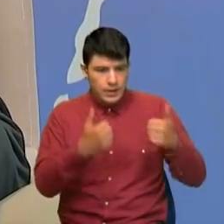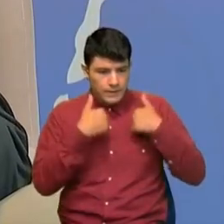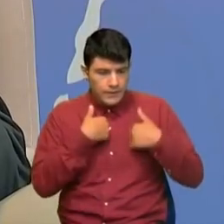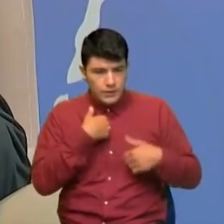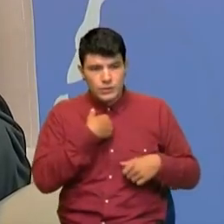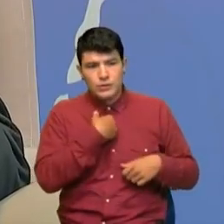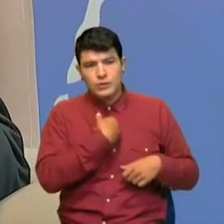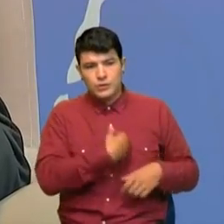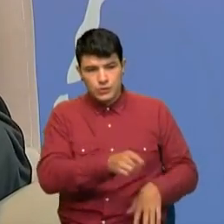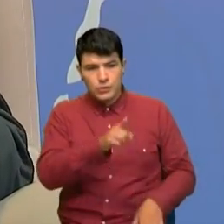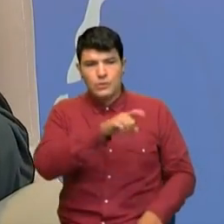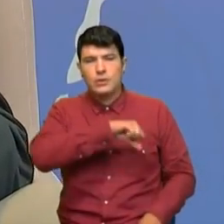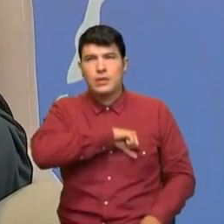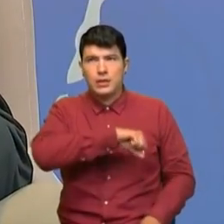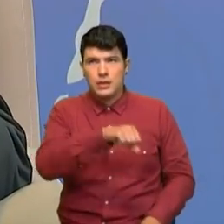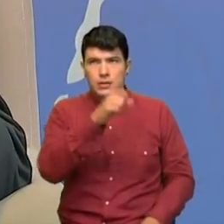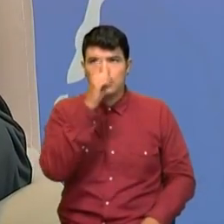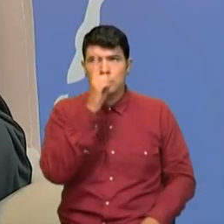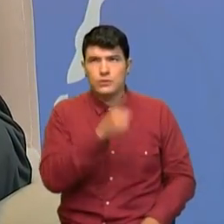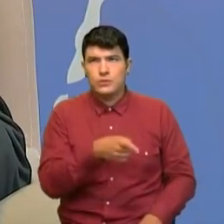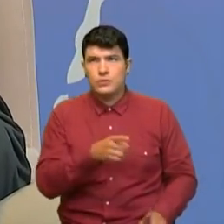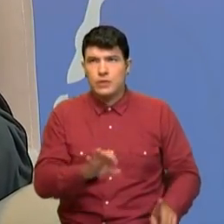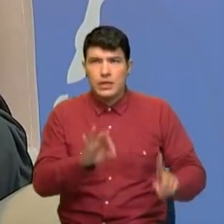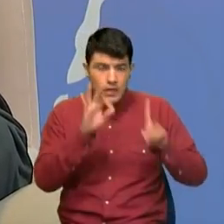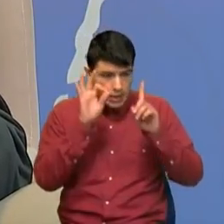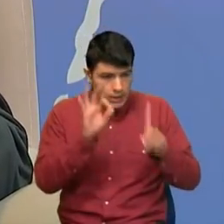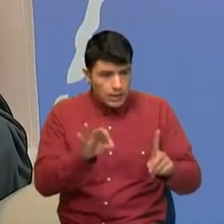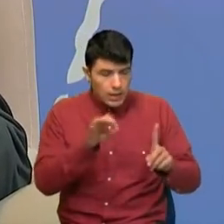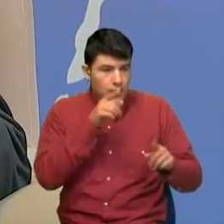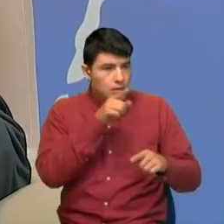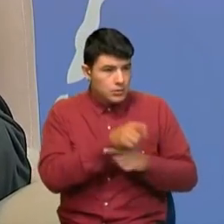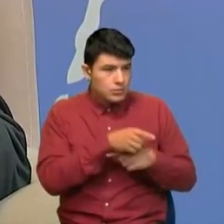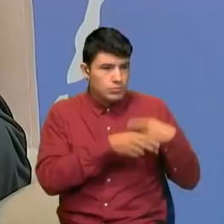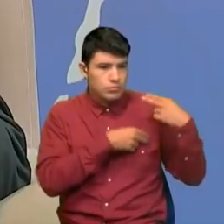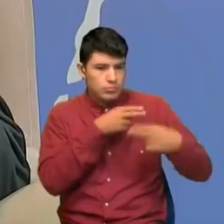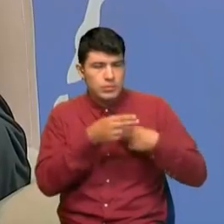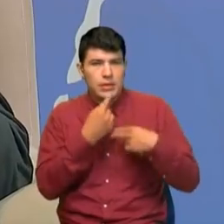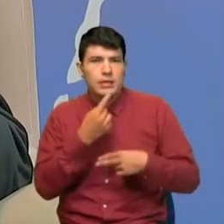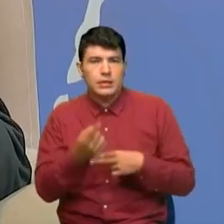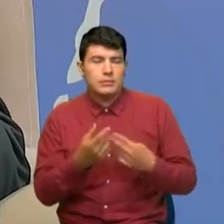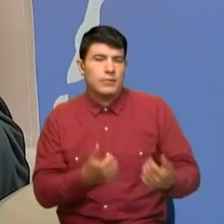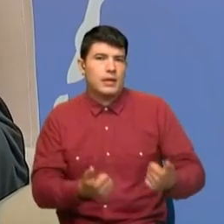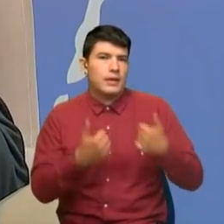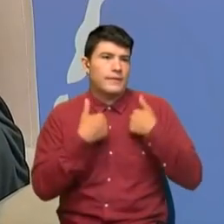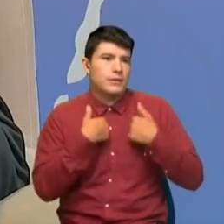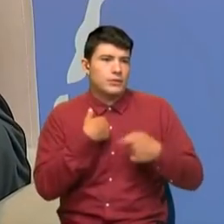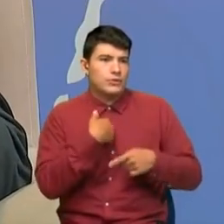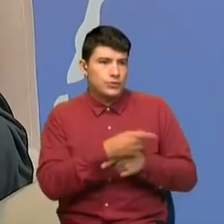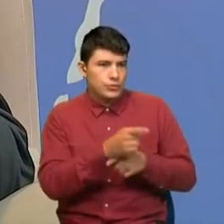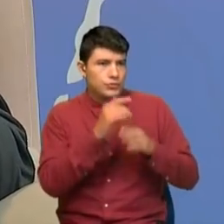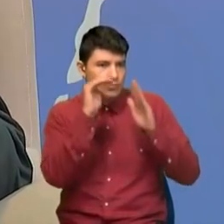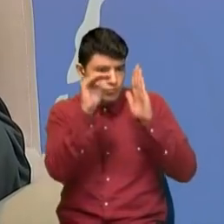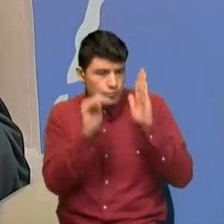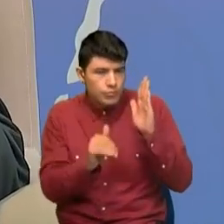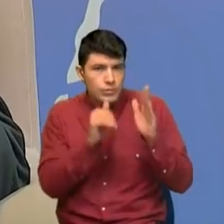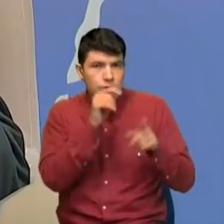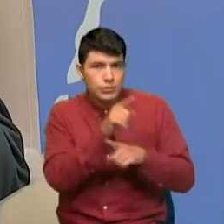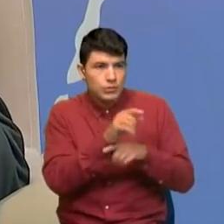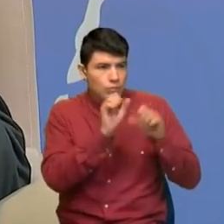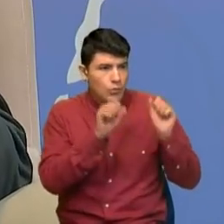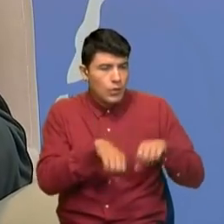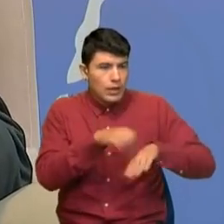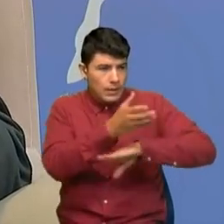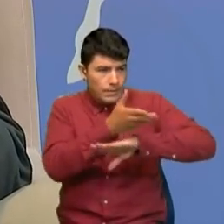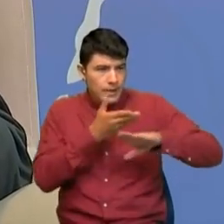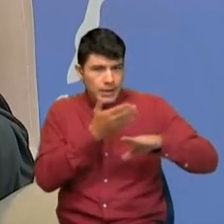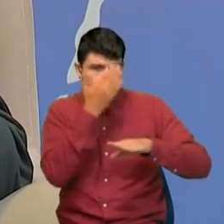que tienen, una garantía que tienen los herederos, que se denomina el beneficio de inventario. Entonces ellos pueden hacer, solicitar